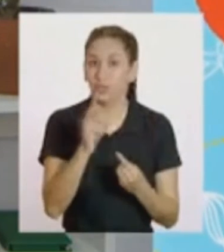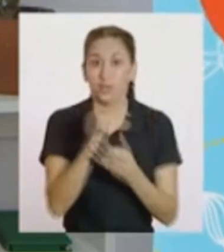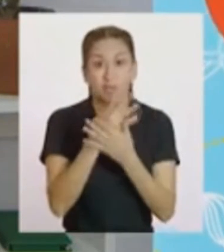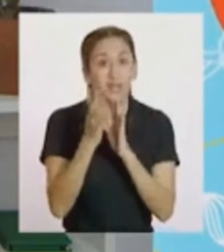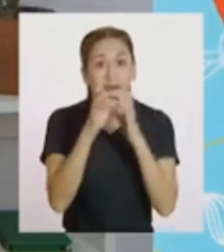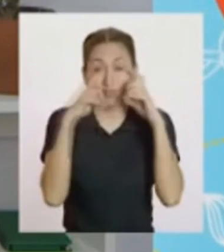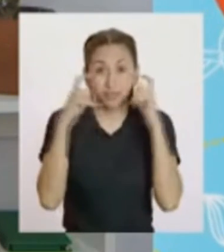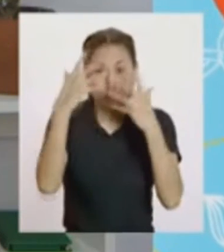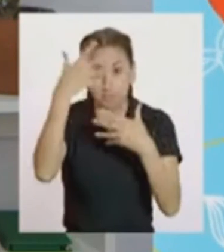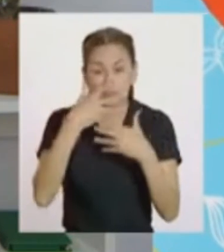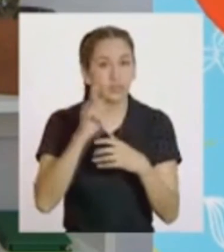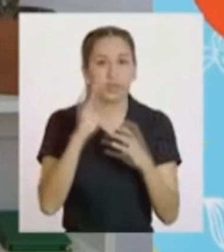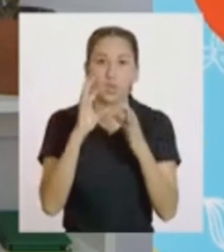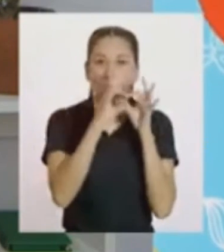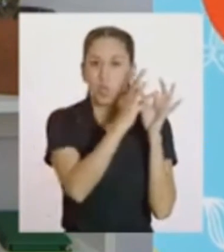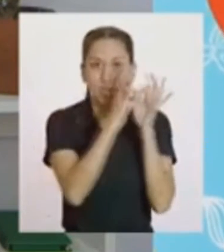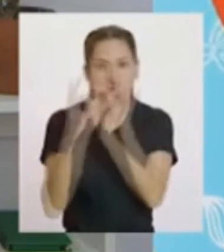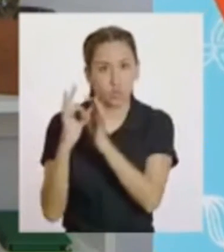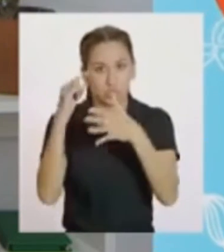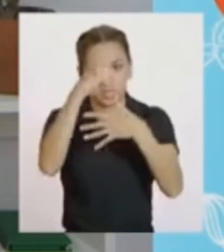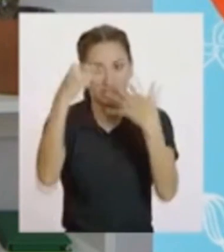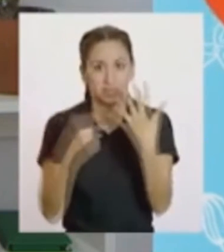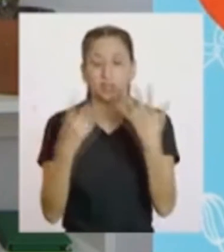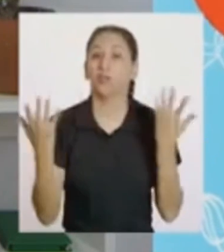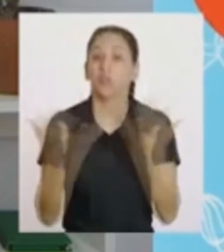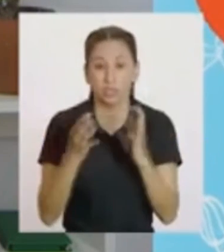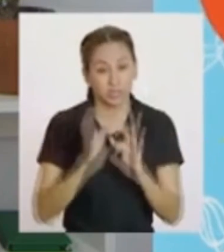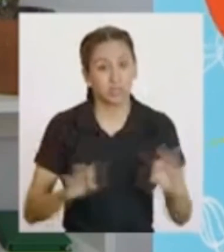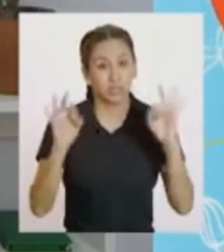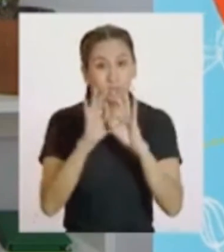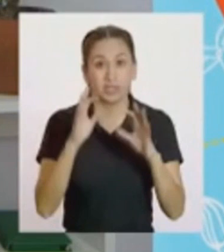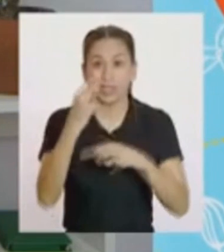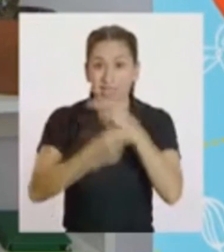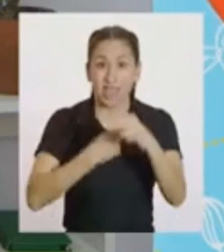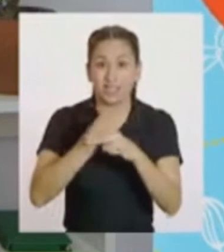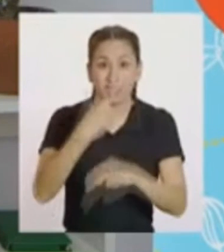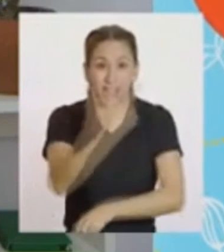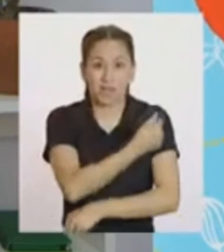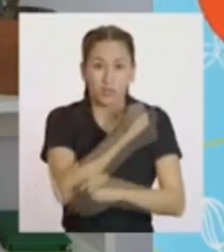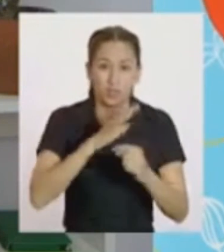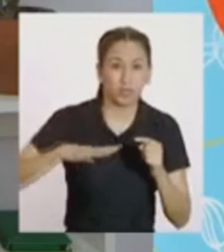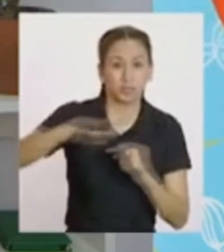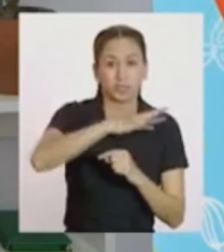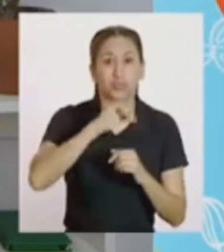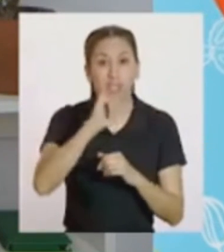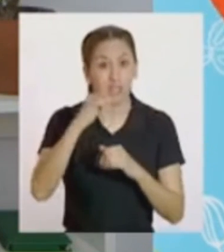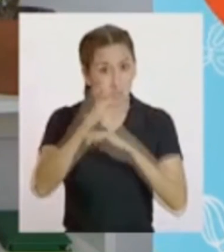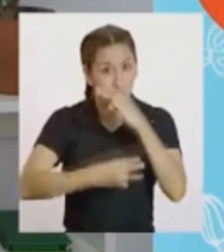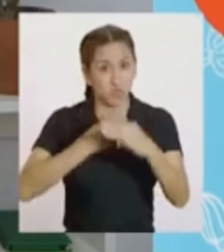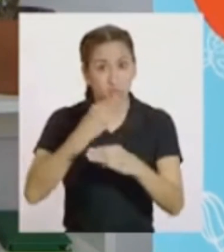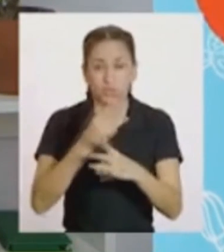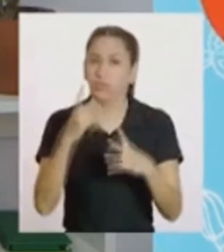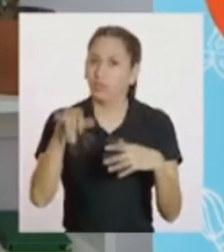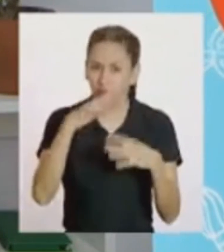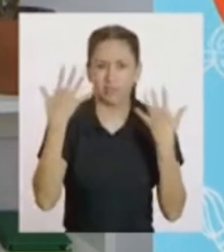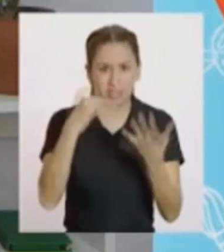solos, no. Es la unión de todos ellos. Por eso, las vacunas que están a nivel nacional y en todo el mundo están con